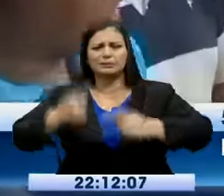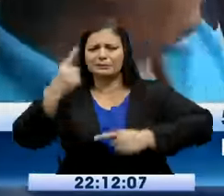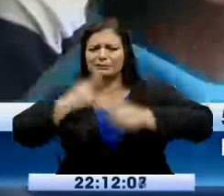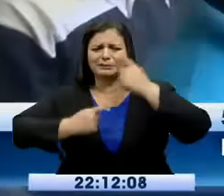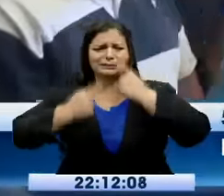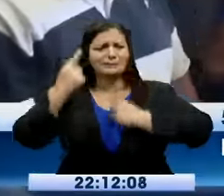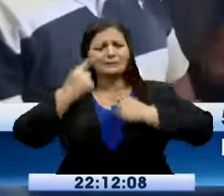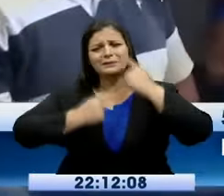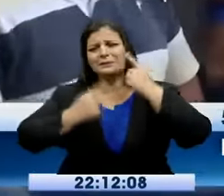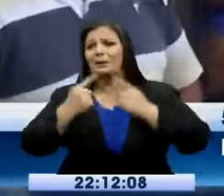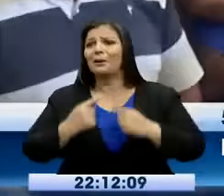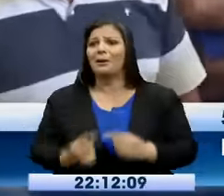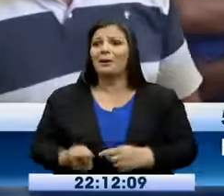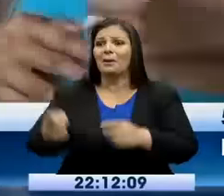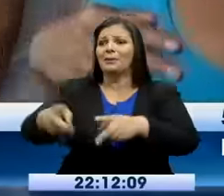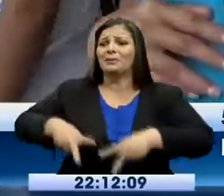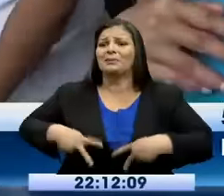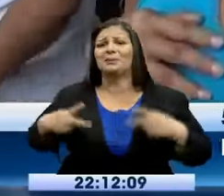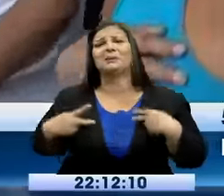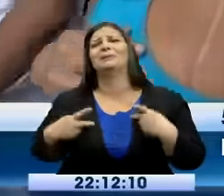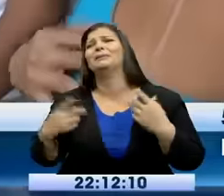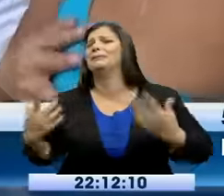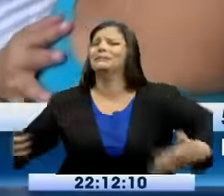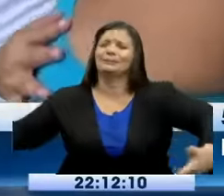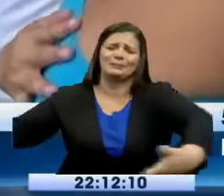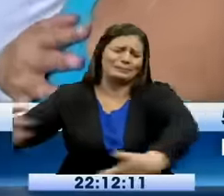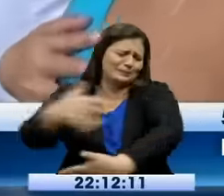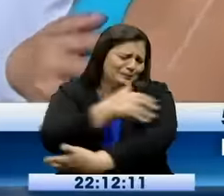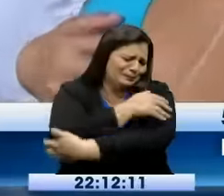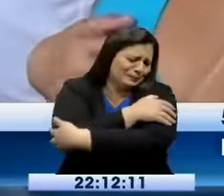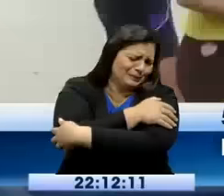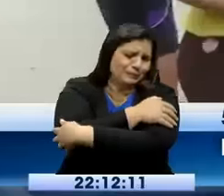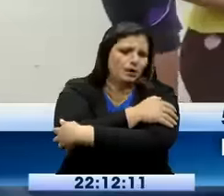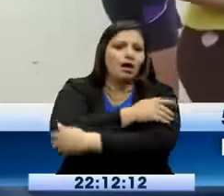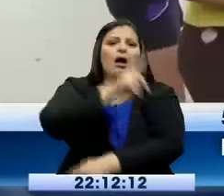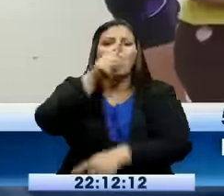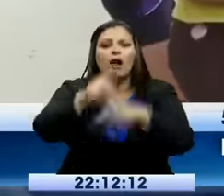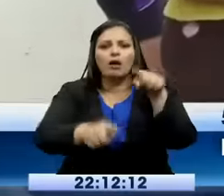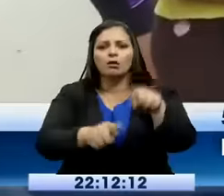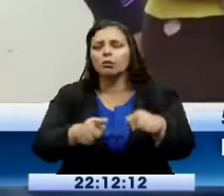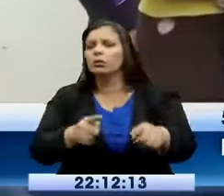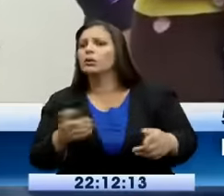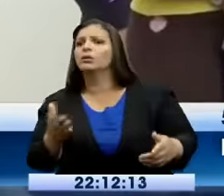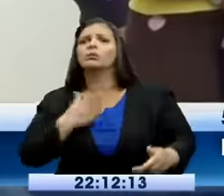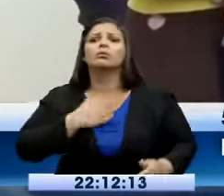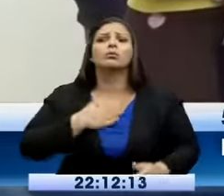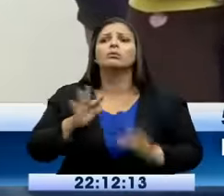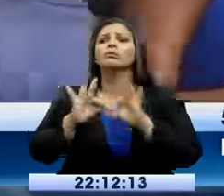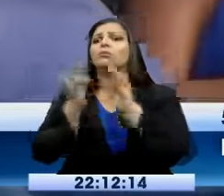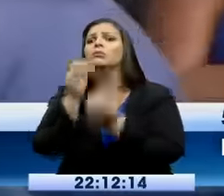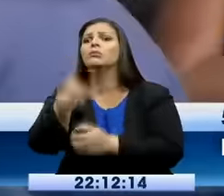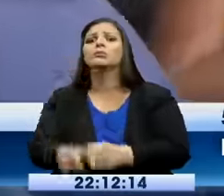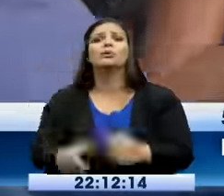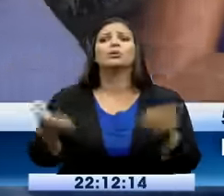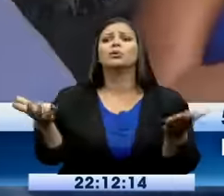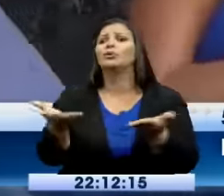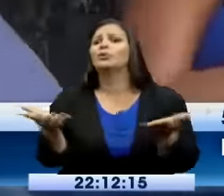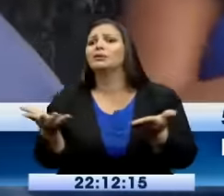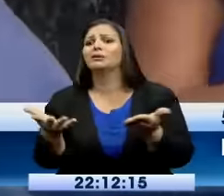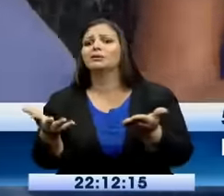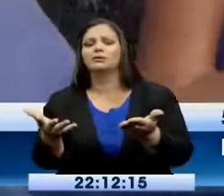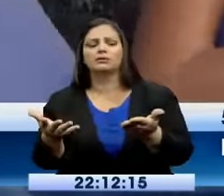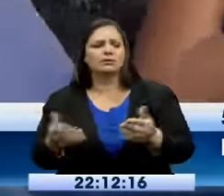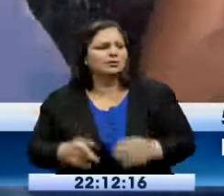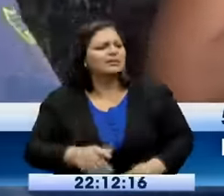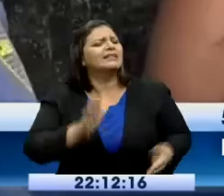de las familias de los pescadores rescatados, pero también las del dolor de quienes aún no tienen noticias de sus seres queridos. No, que sí, que está